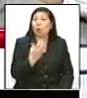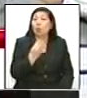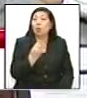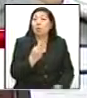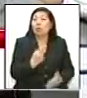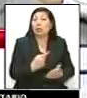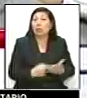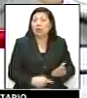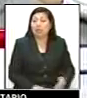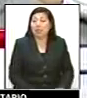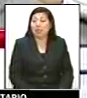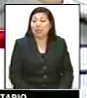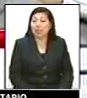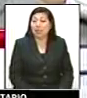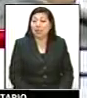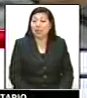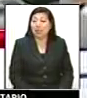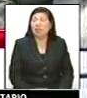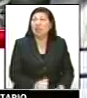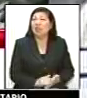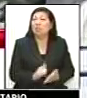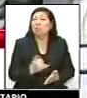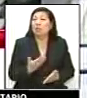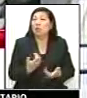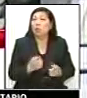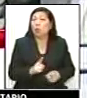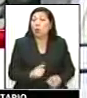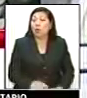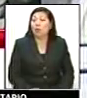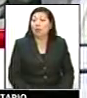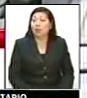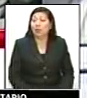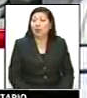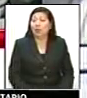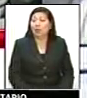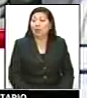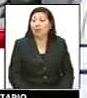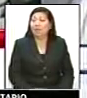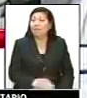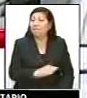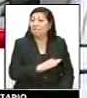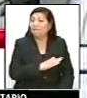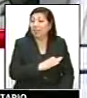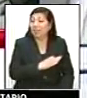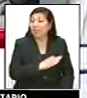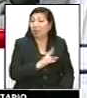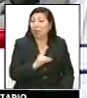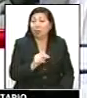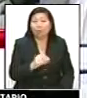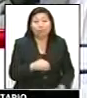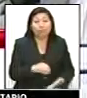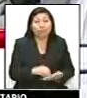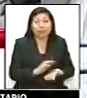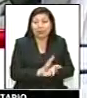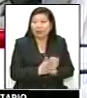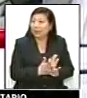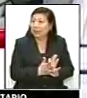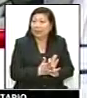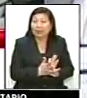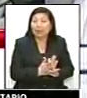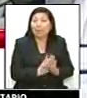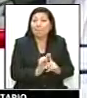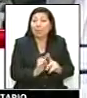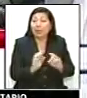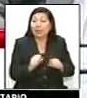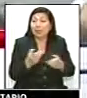es que, bueno, y qué pasa si es que estos fiscales no han cometido ningún delito, pero